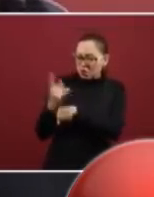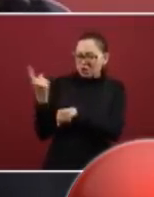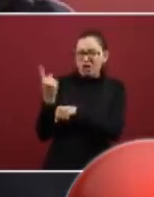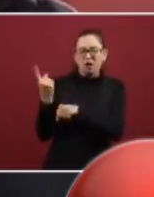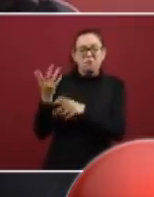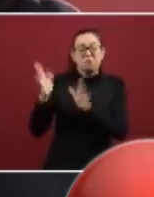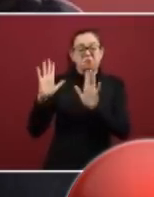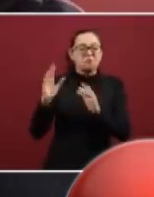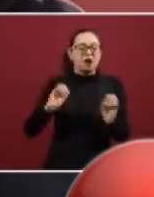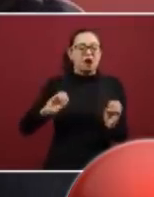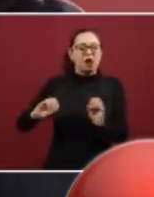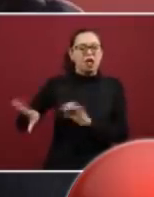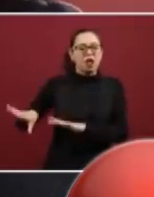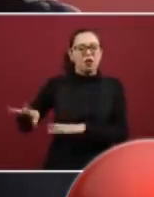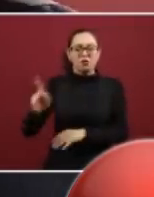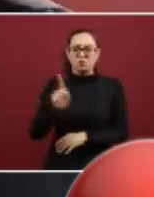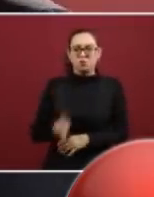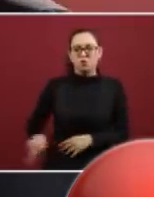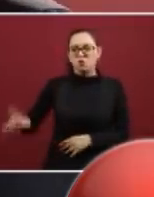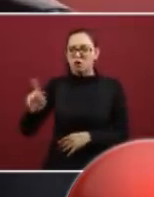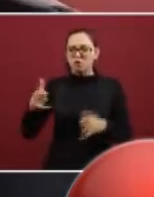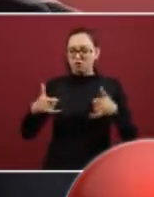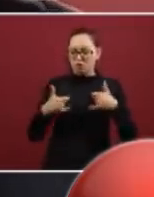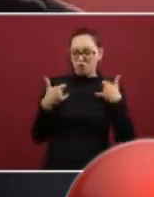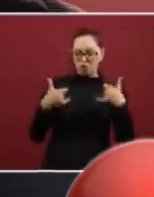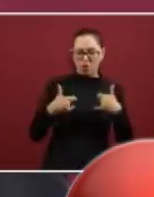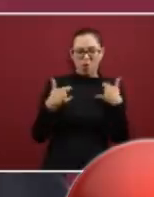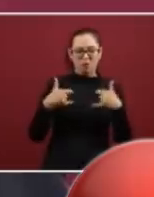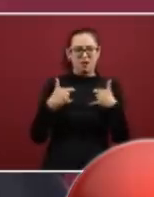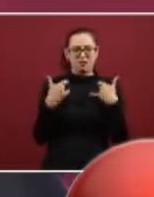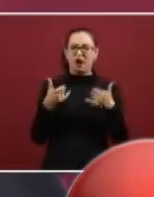pueblo, se abandonó a los jóvenes